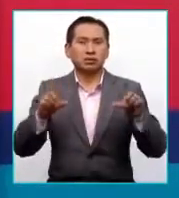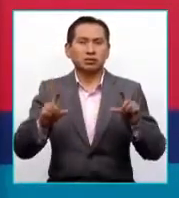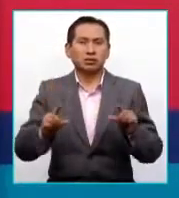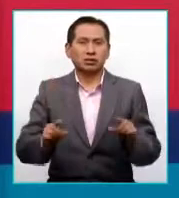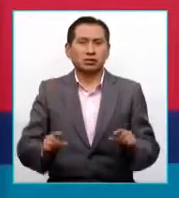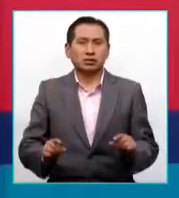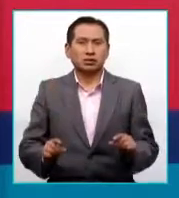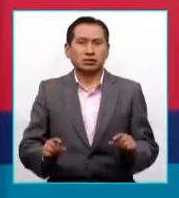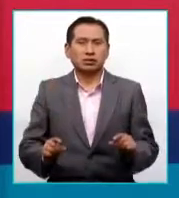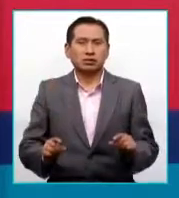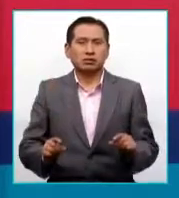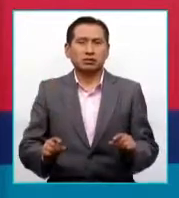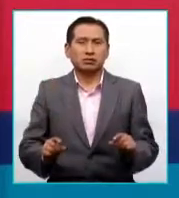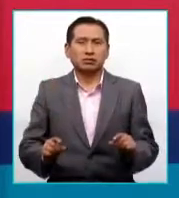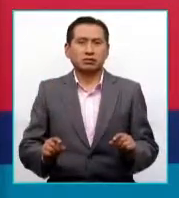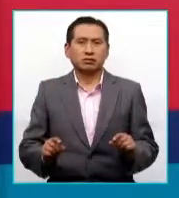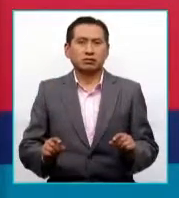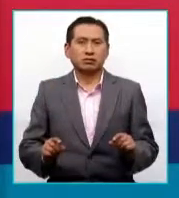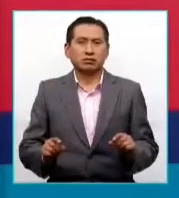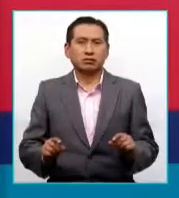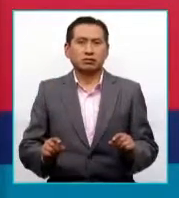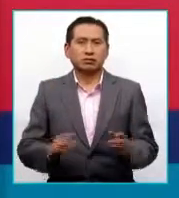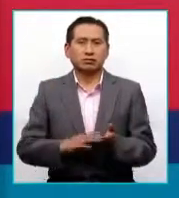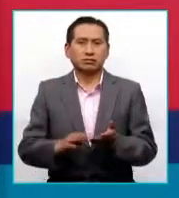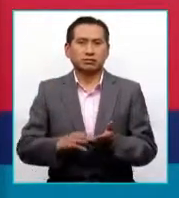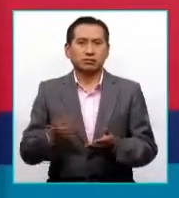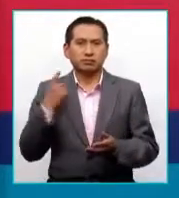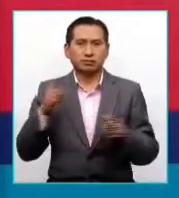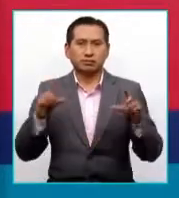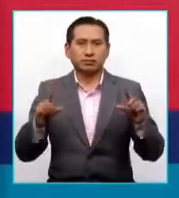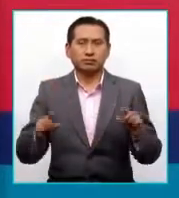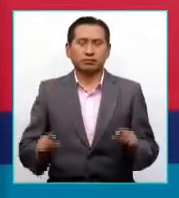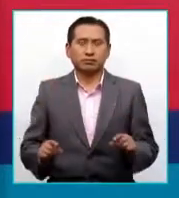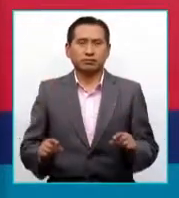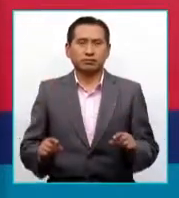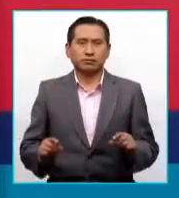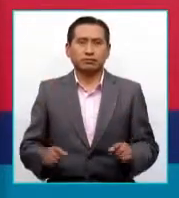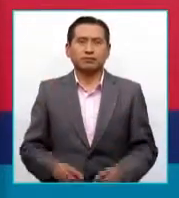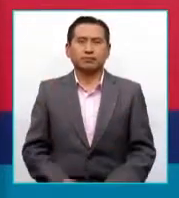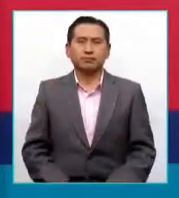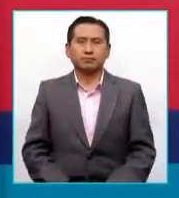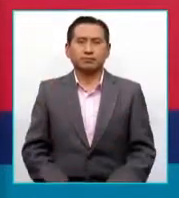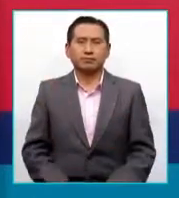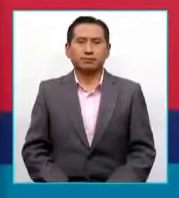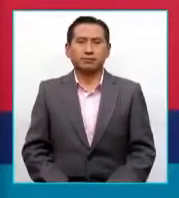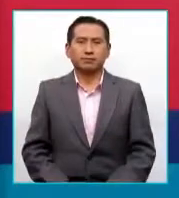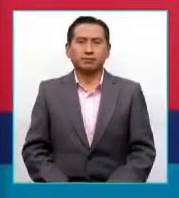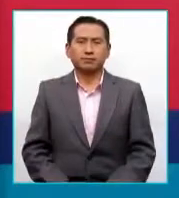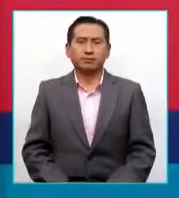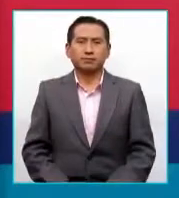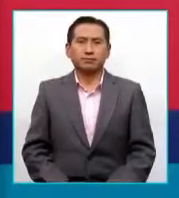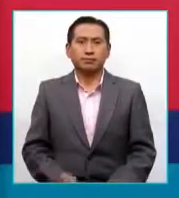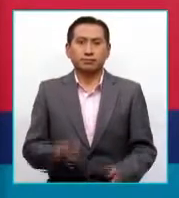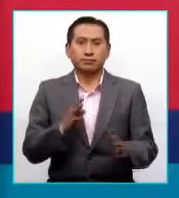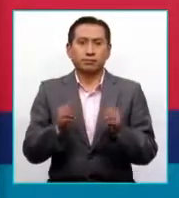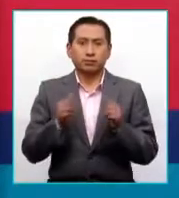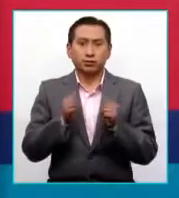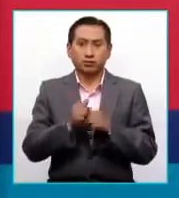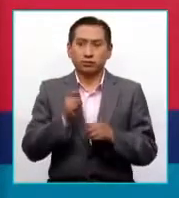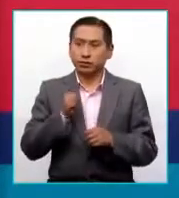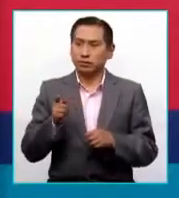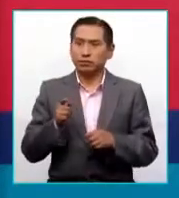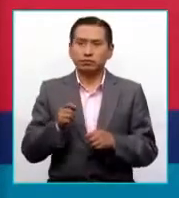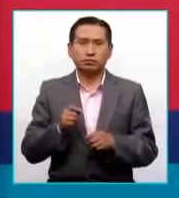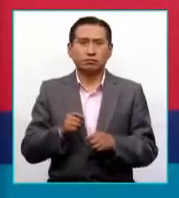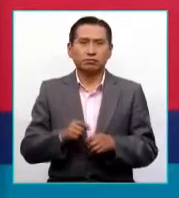escenario, en el espacio del Palacio Portales, en el Centro Simón y Patiño de la ciudad de Cochabamba. Vamos a conversar con ella sobre estas propuestas y sobre,